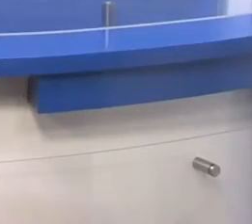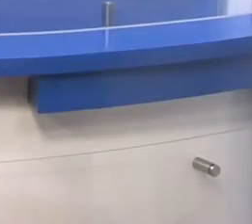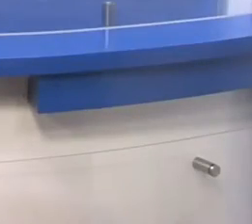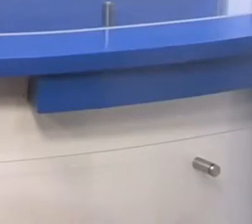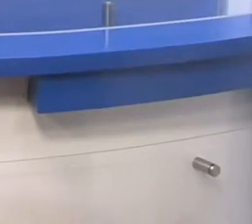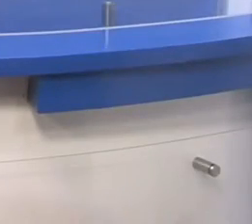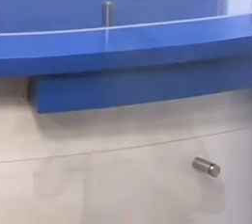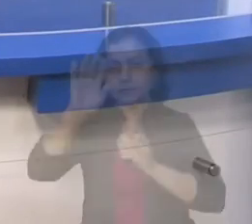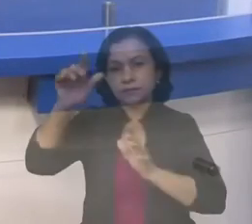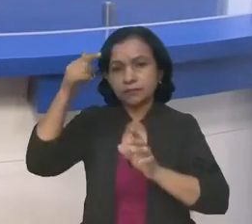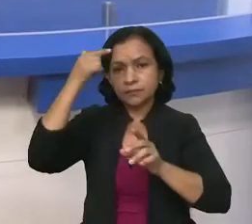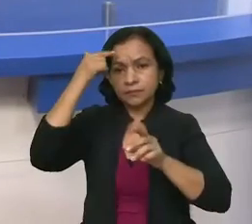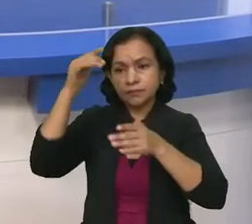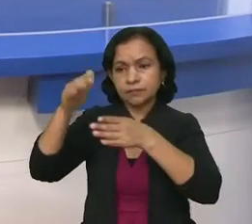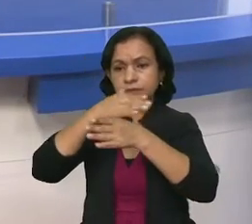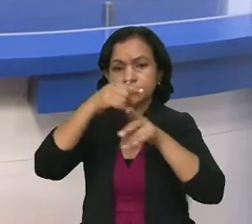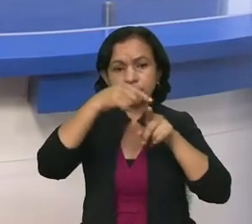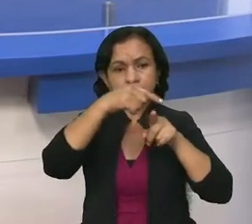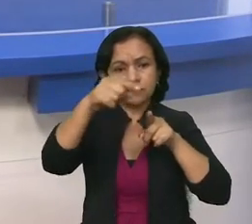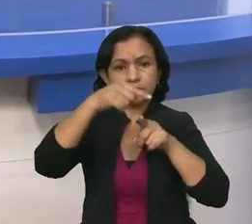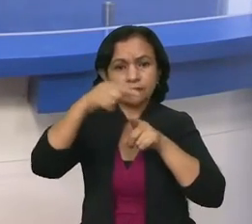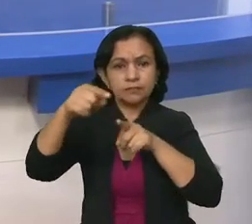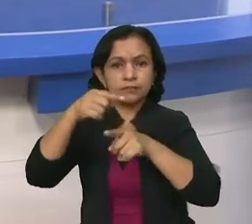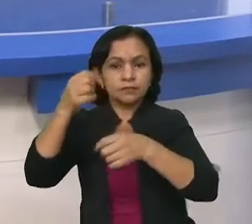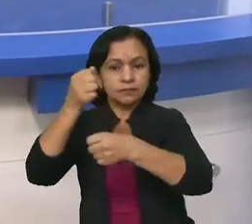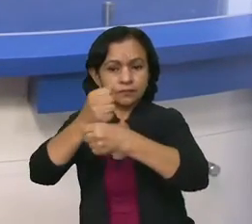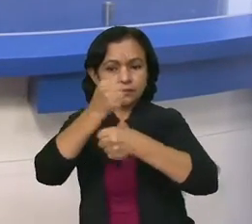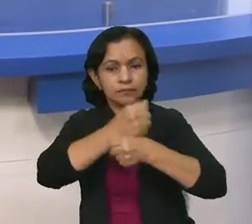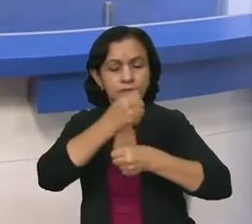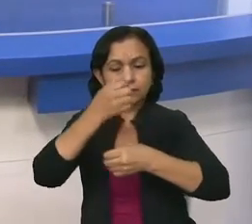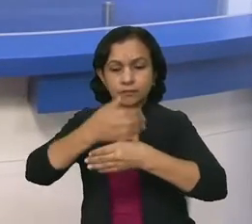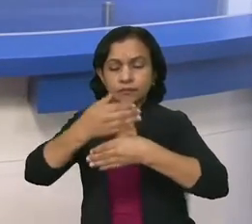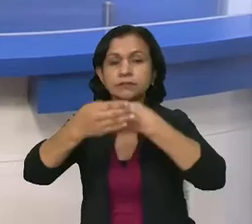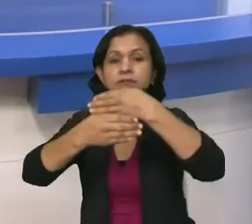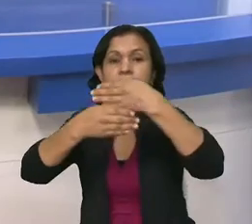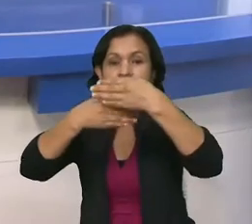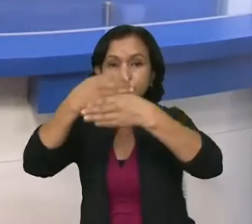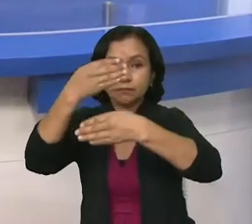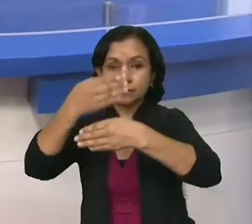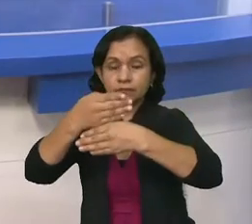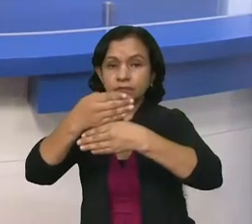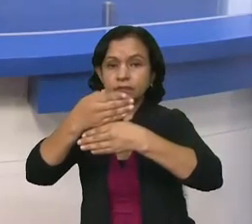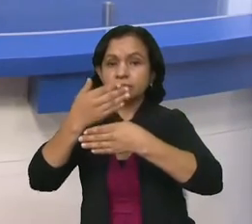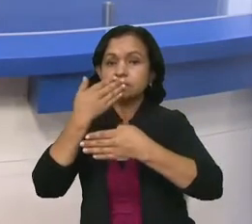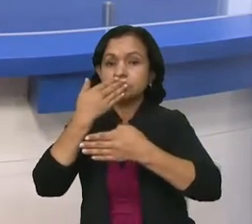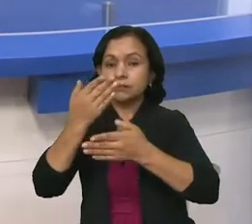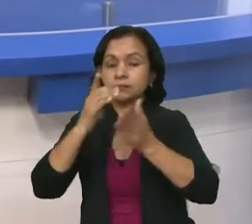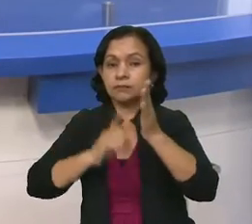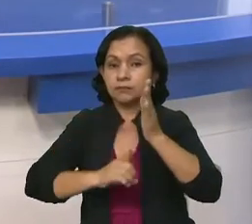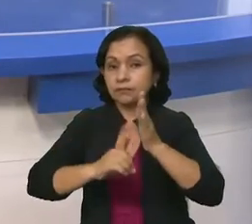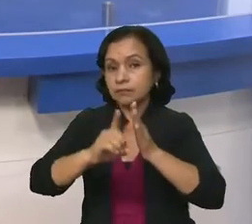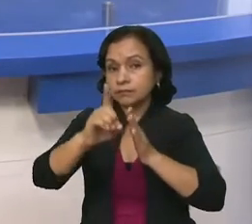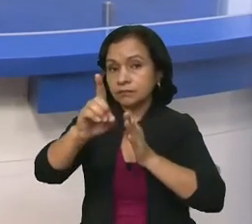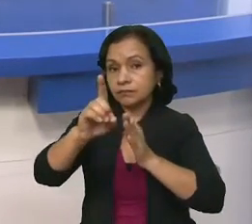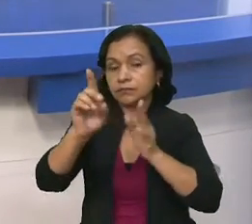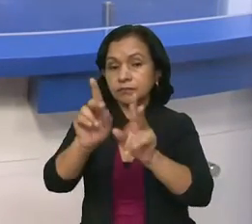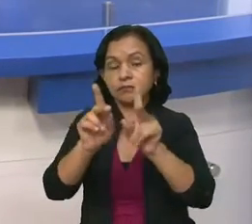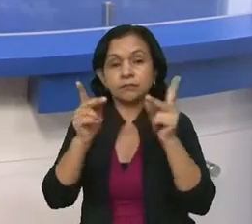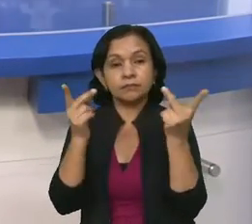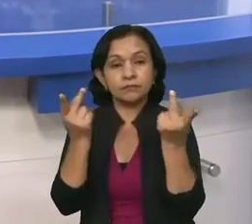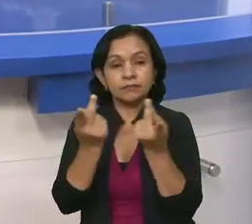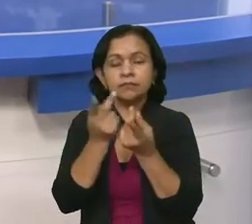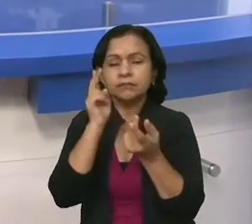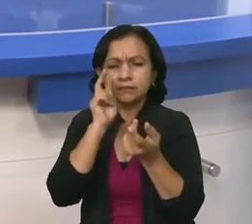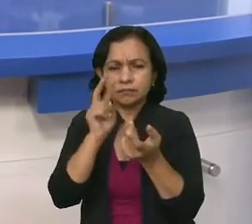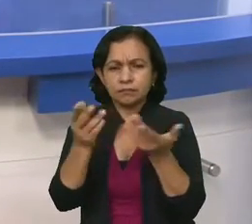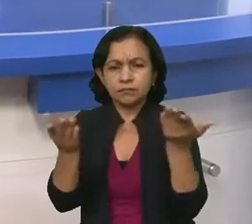Los gobiernos municipales avanzan en la ejecución de obras de infraestructura que garantizan el desarrollo sostenible de nuestro pueblo.